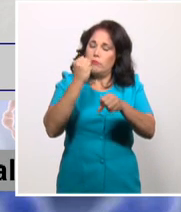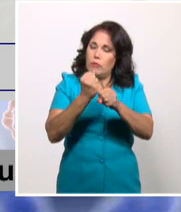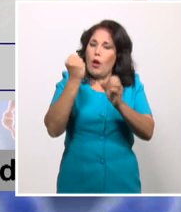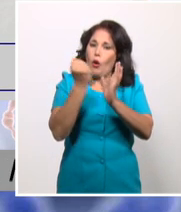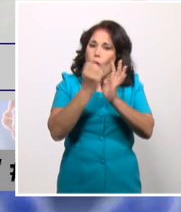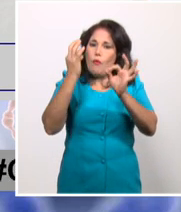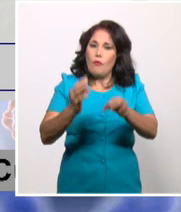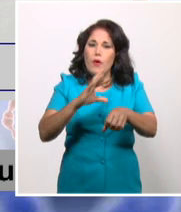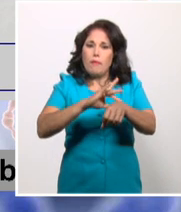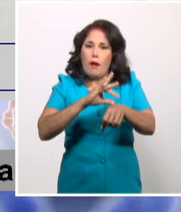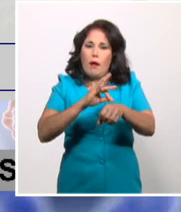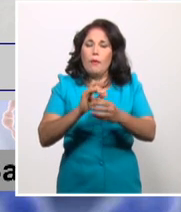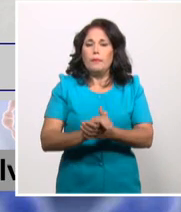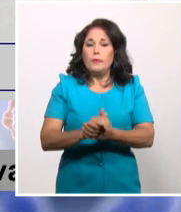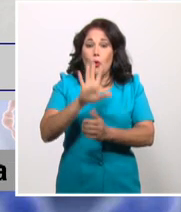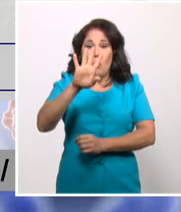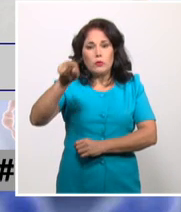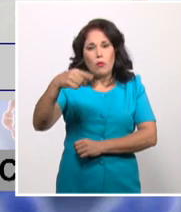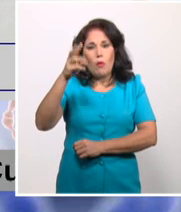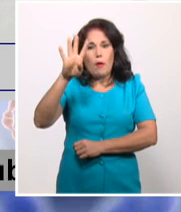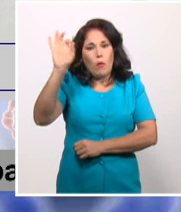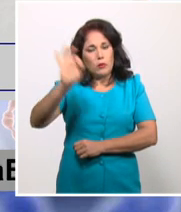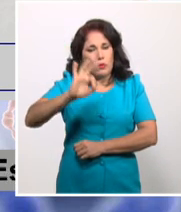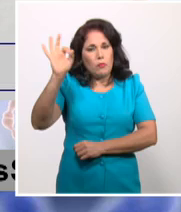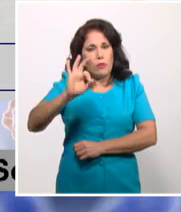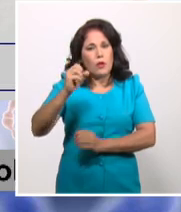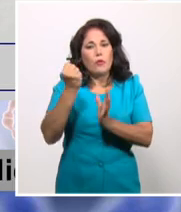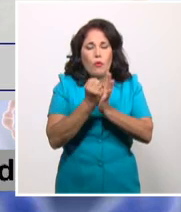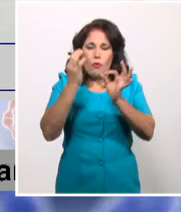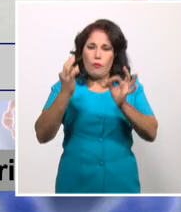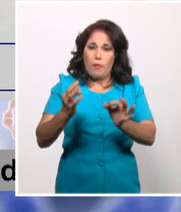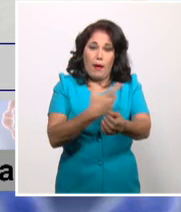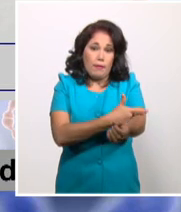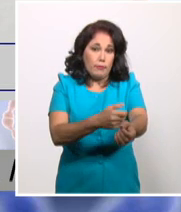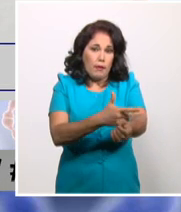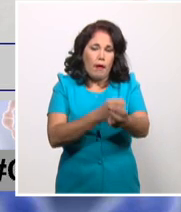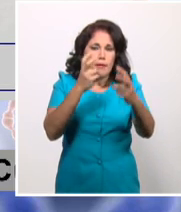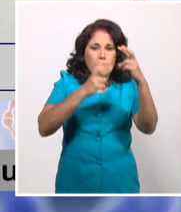en nuestro país, el 4,4% de las muestras procesadas.